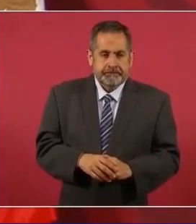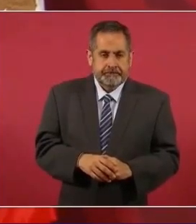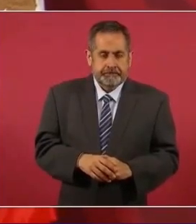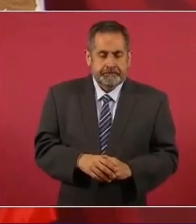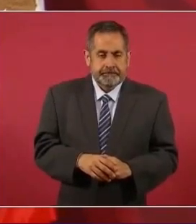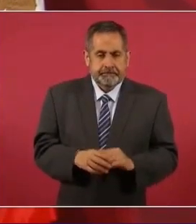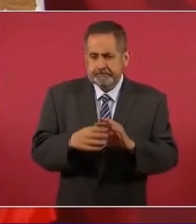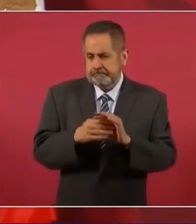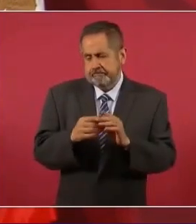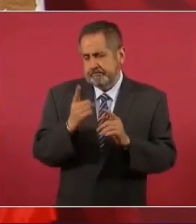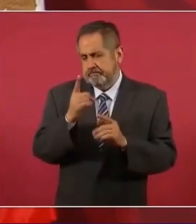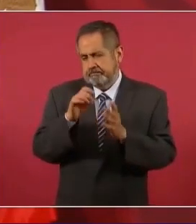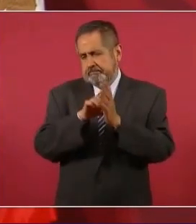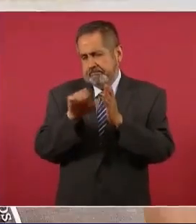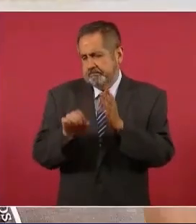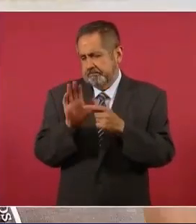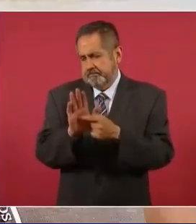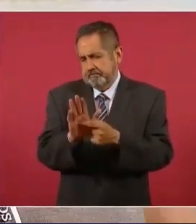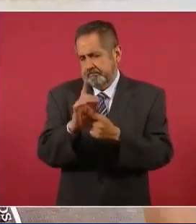asunto, ¿no?